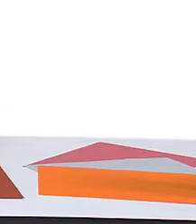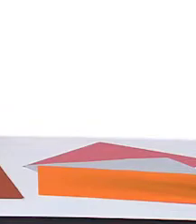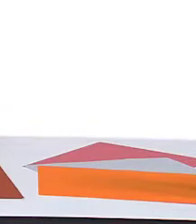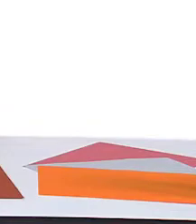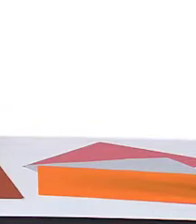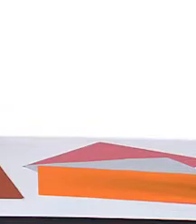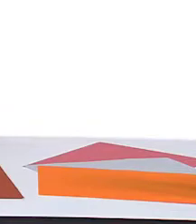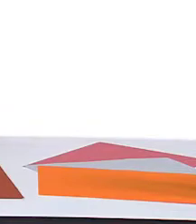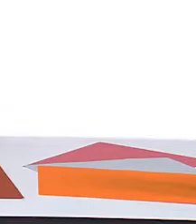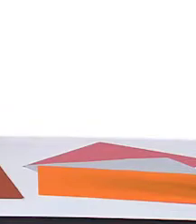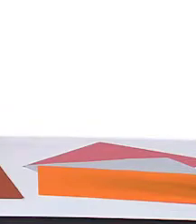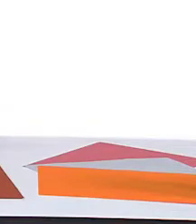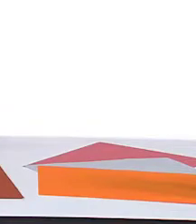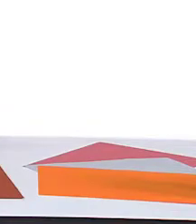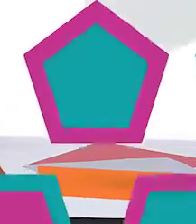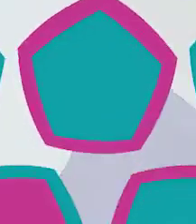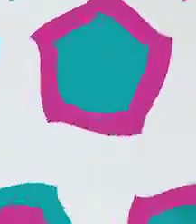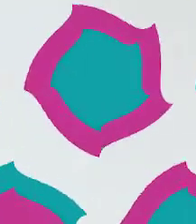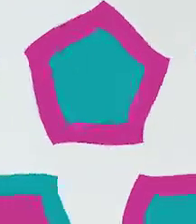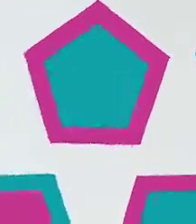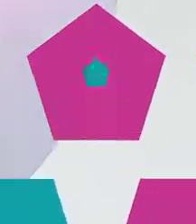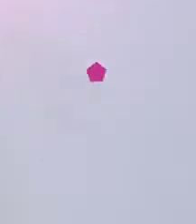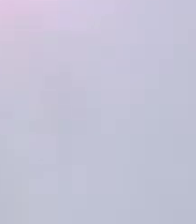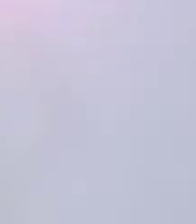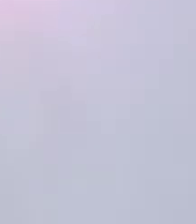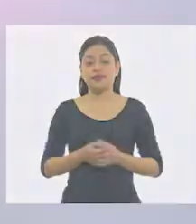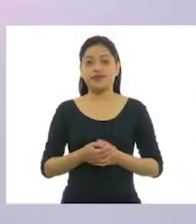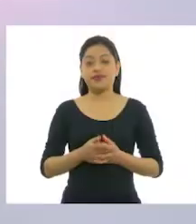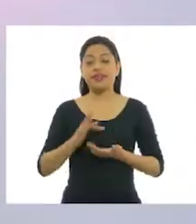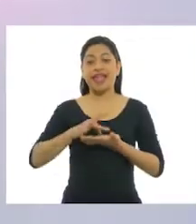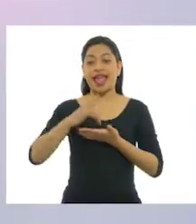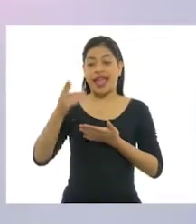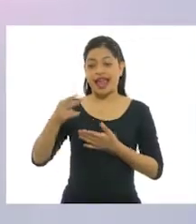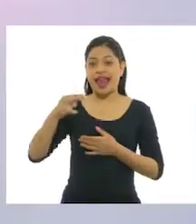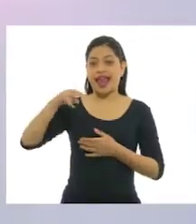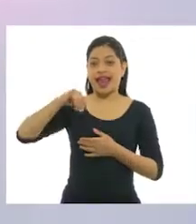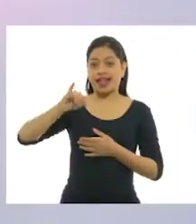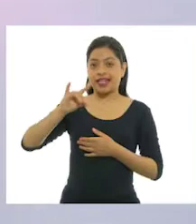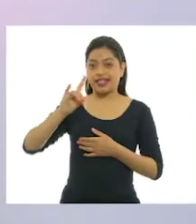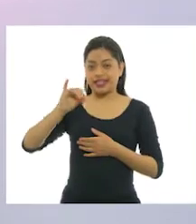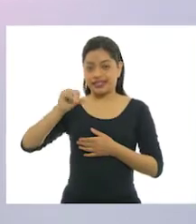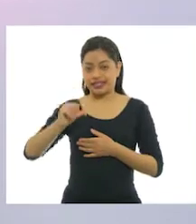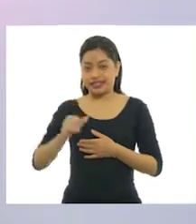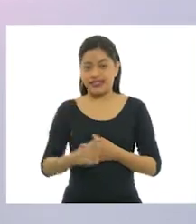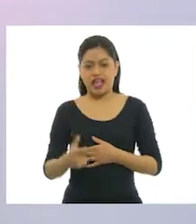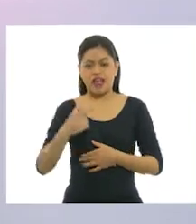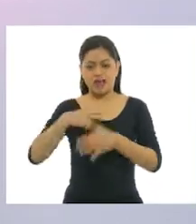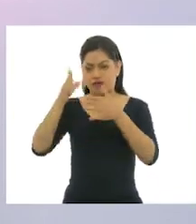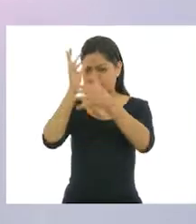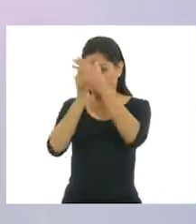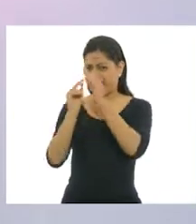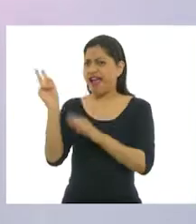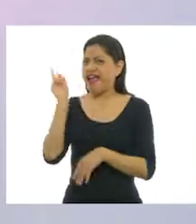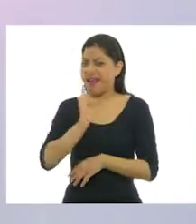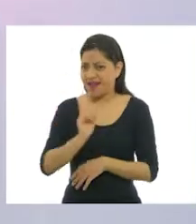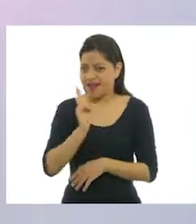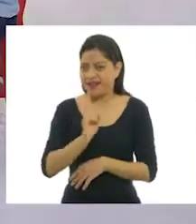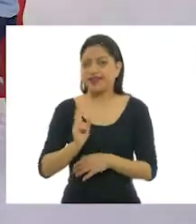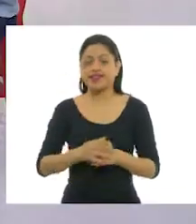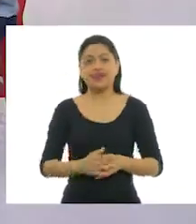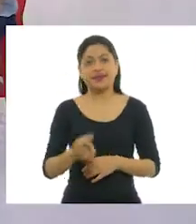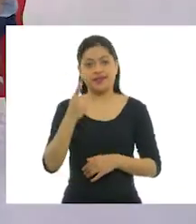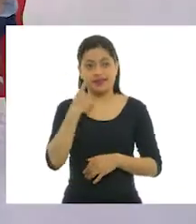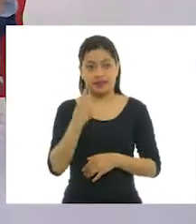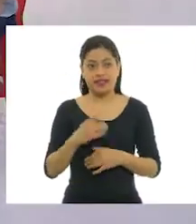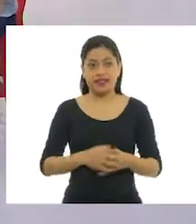gusten. Regresamos con Rodrigo. Gracias, Nidia y Osvaldo. Voy a ver si yo he aprendido todo lo que ustedes han enseñado. Lo primero